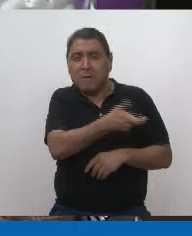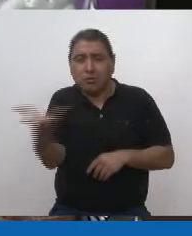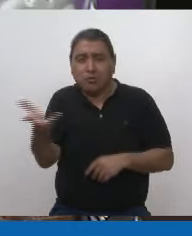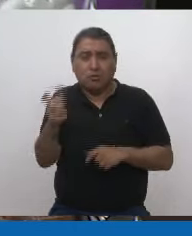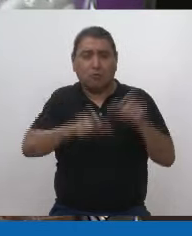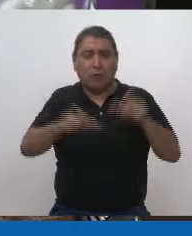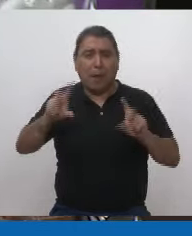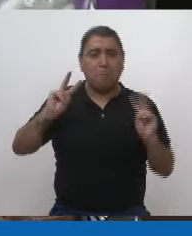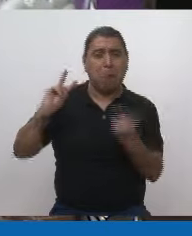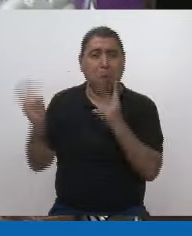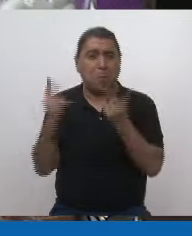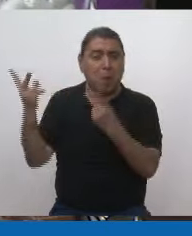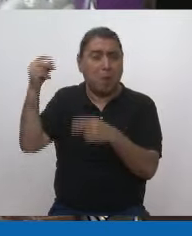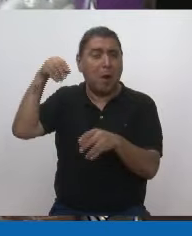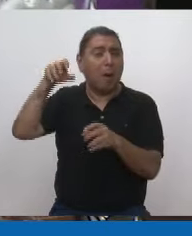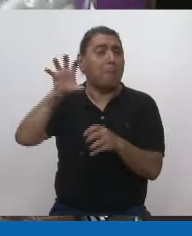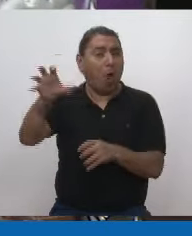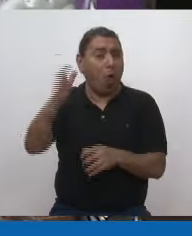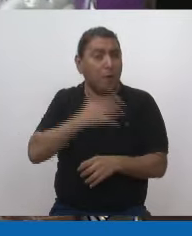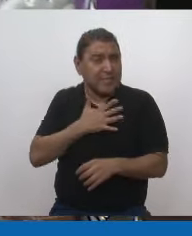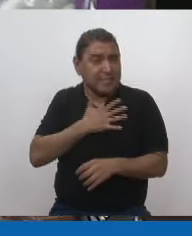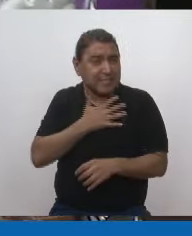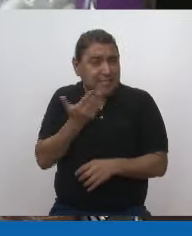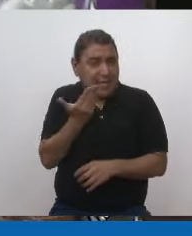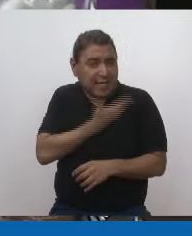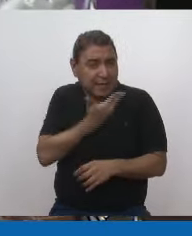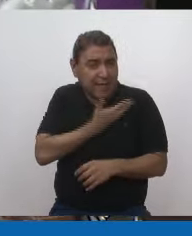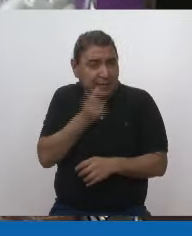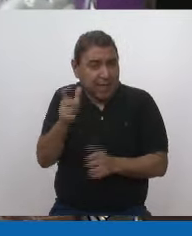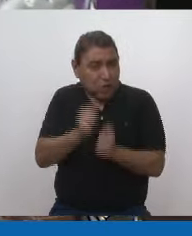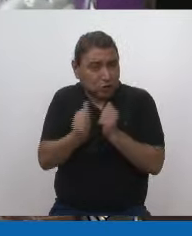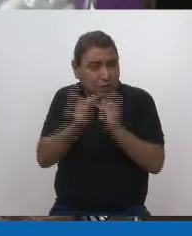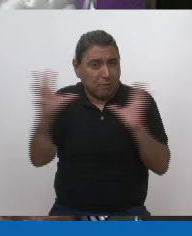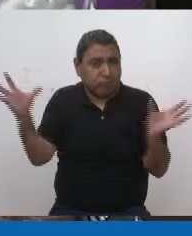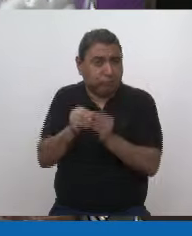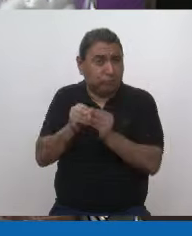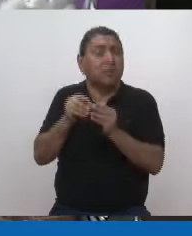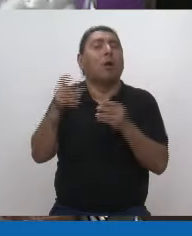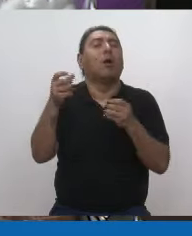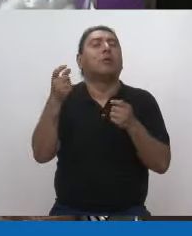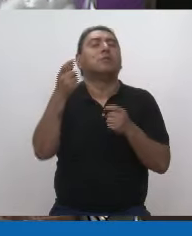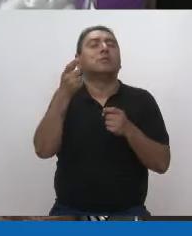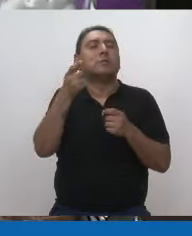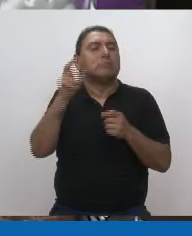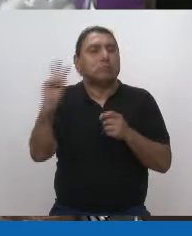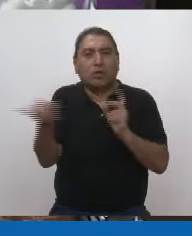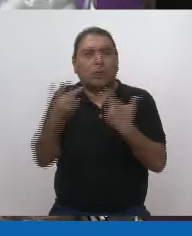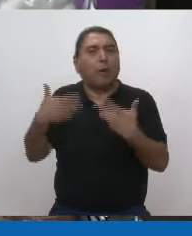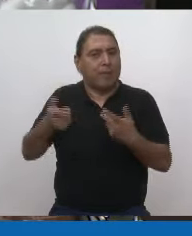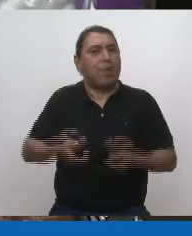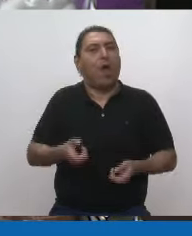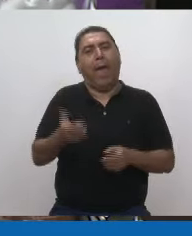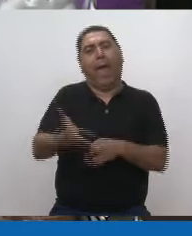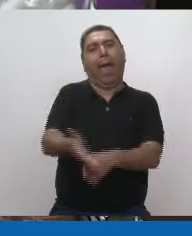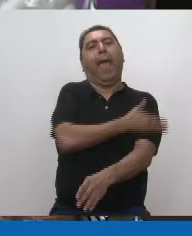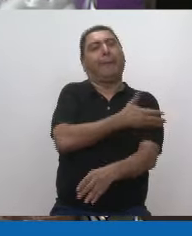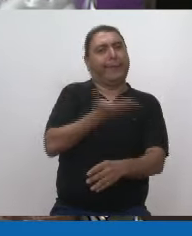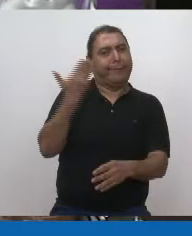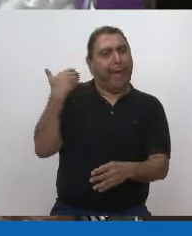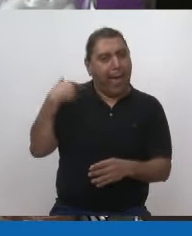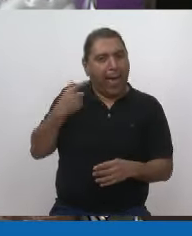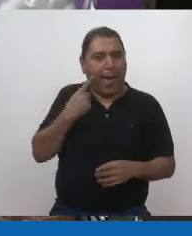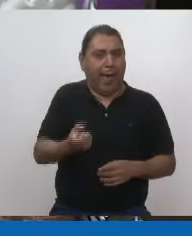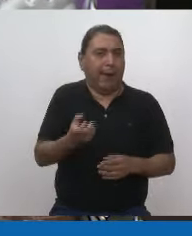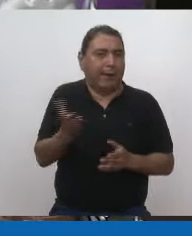provincia? Muertes que quizás se podrían haber evitado si le hubieran puesto un poco de garra